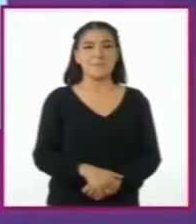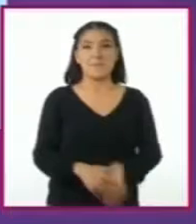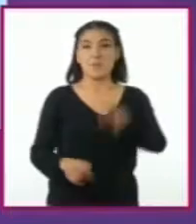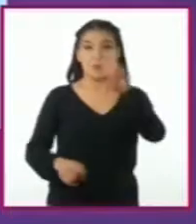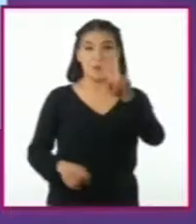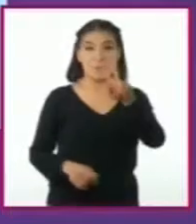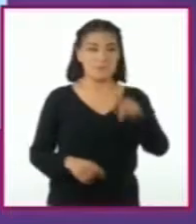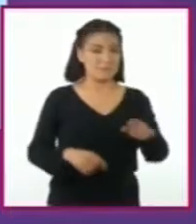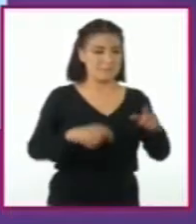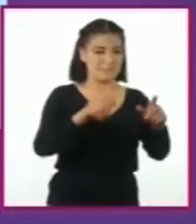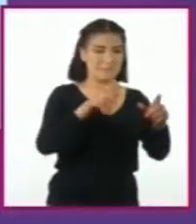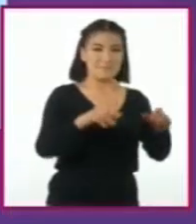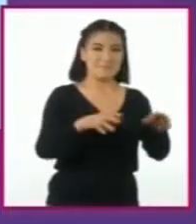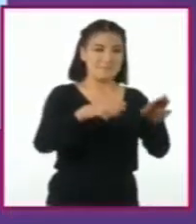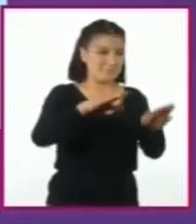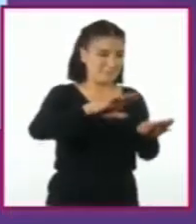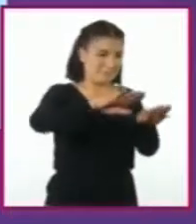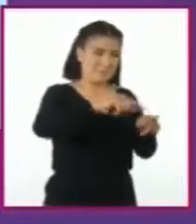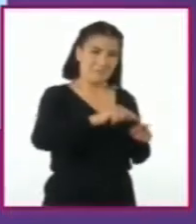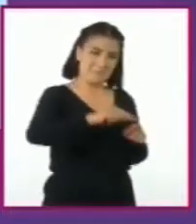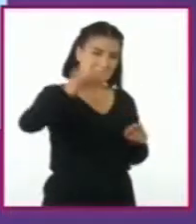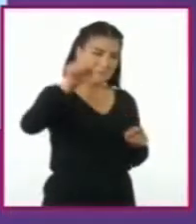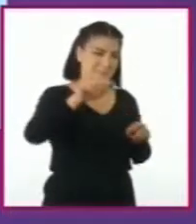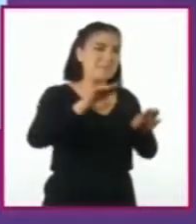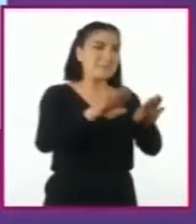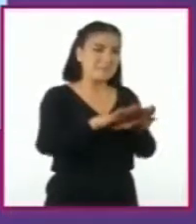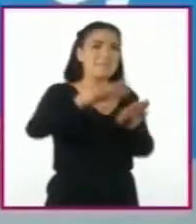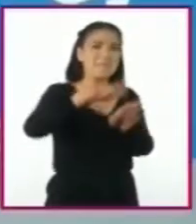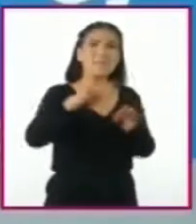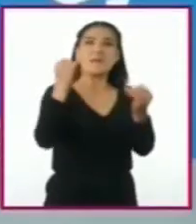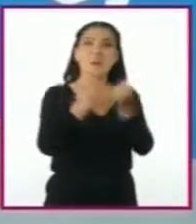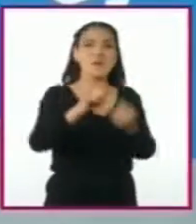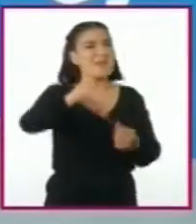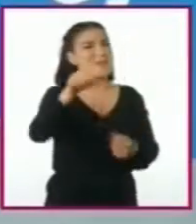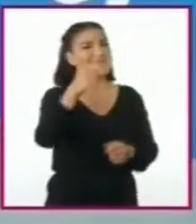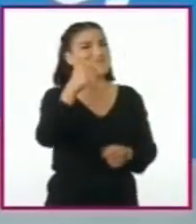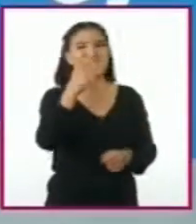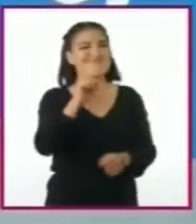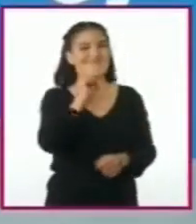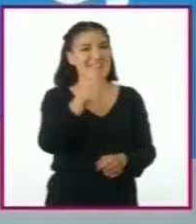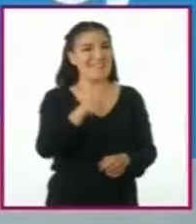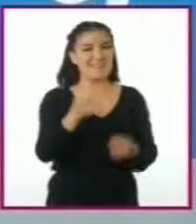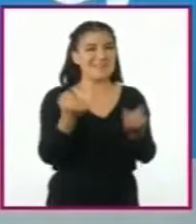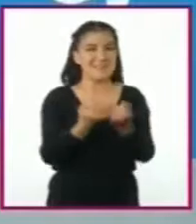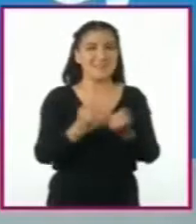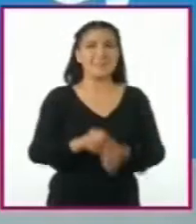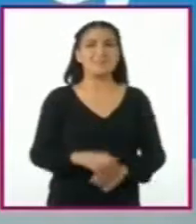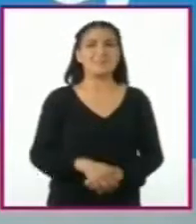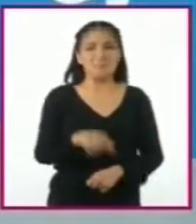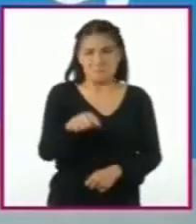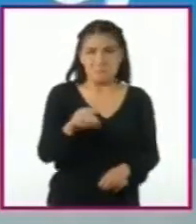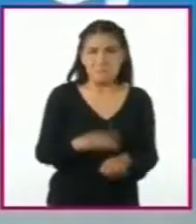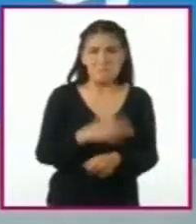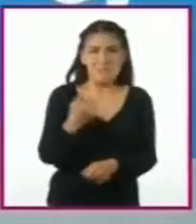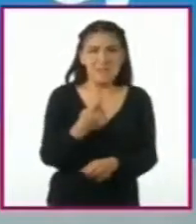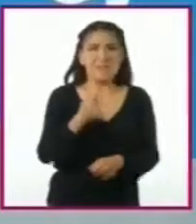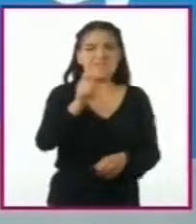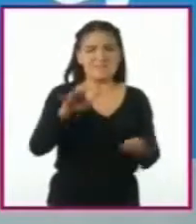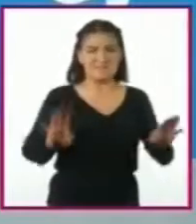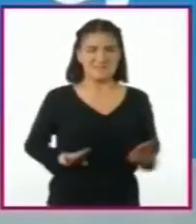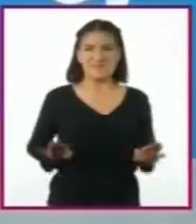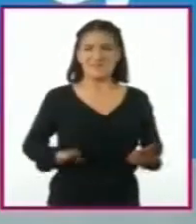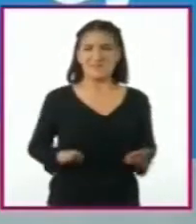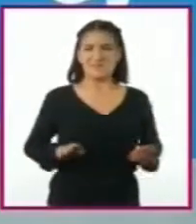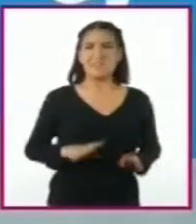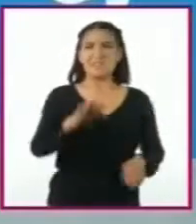tarjetas coinciden en sus diagonales y la otra no. ¿Por qué sucede esto? ¿Qué características pueden